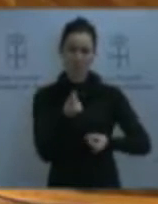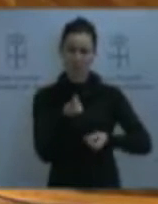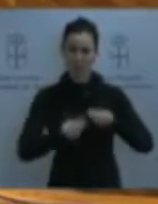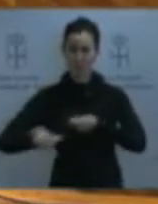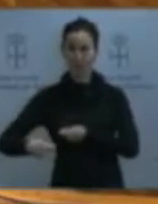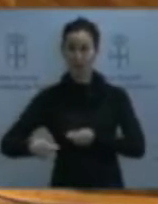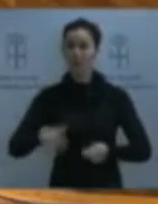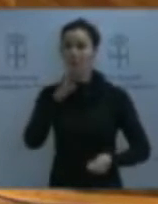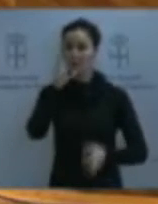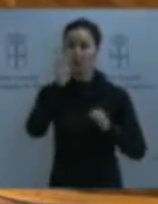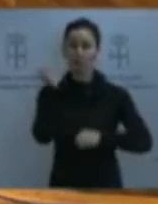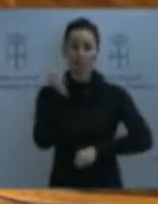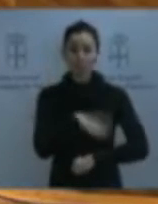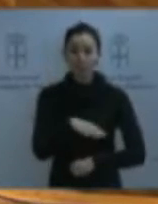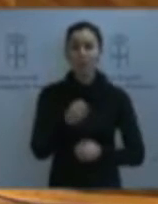Duro Felguera.